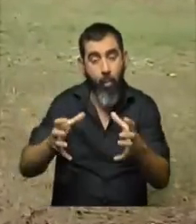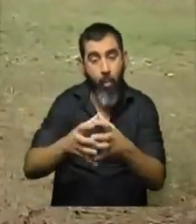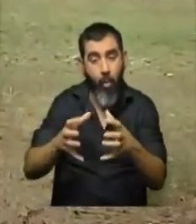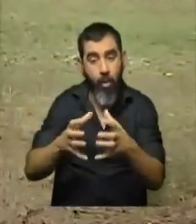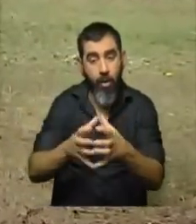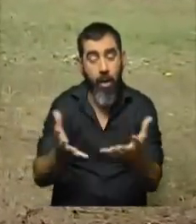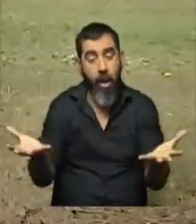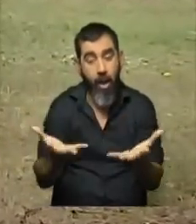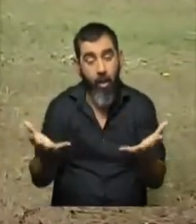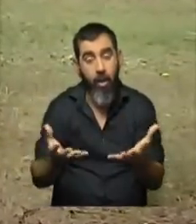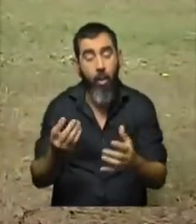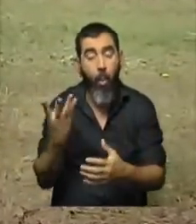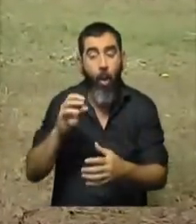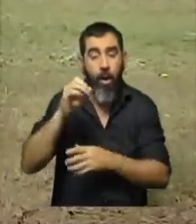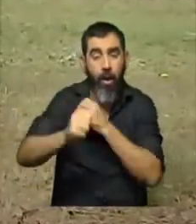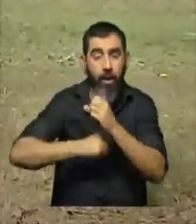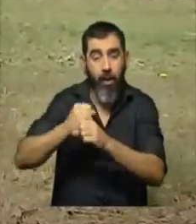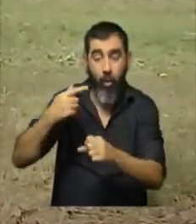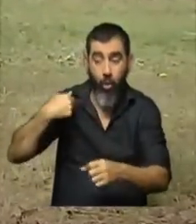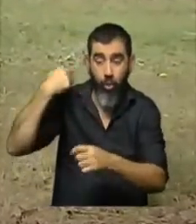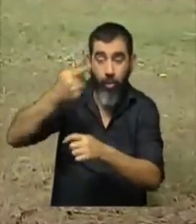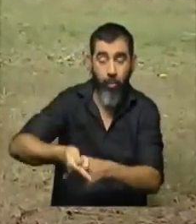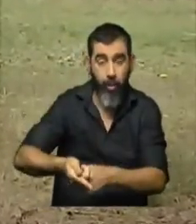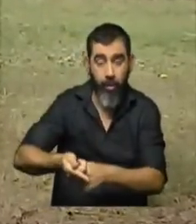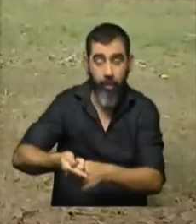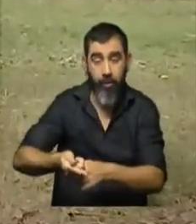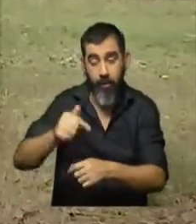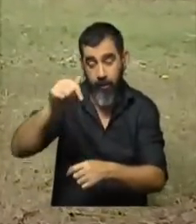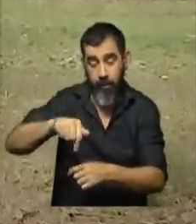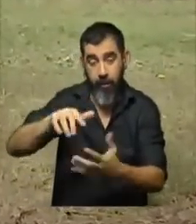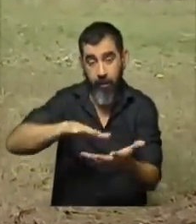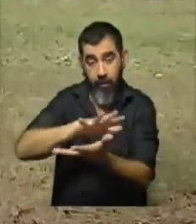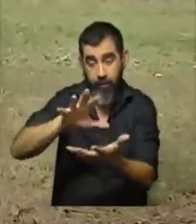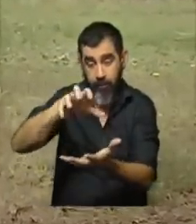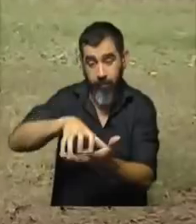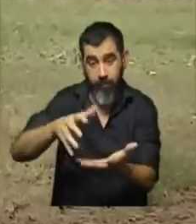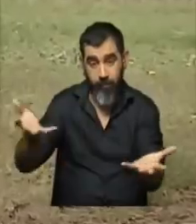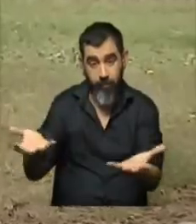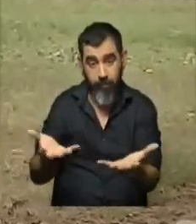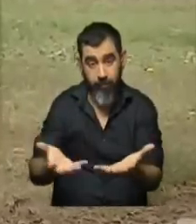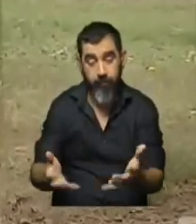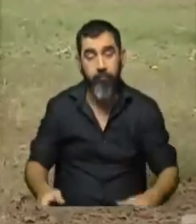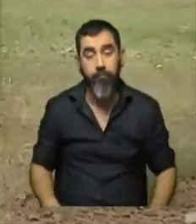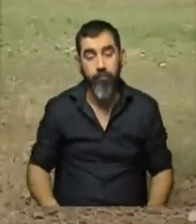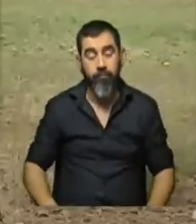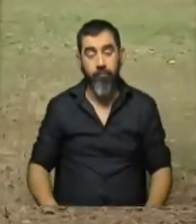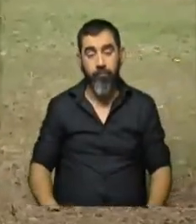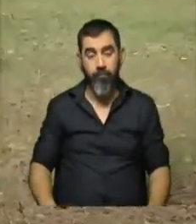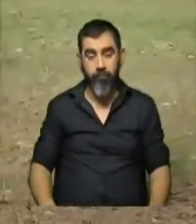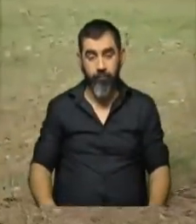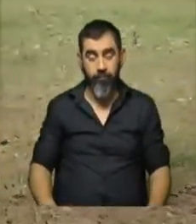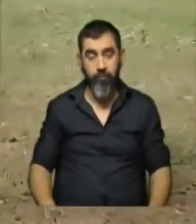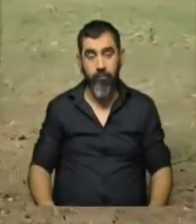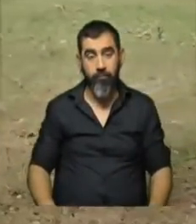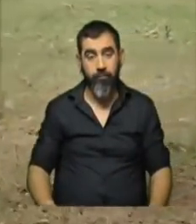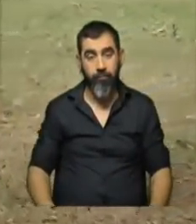hoy, a más de 40 años de estos hechos que se acontecieron aquí en este espacio, que ustedes están aquí haciendo esta